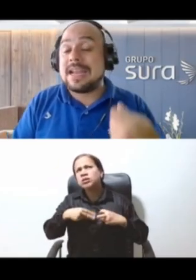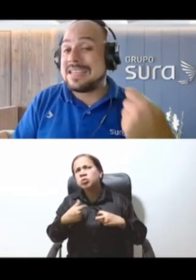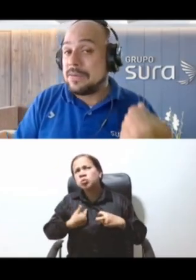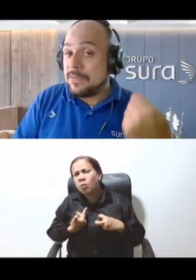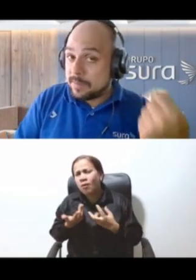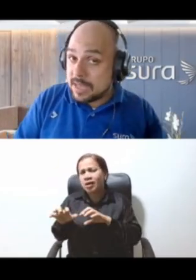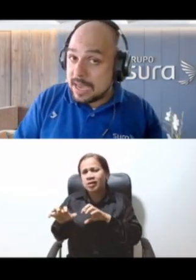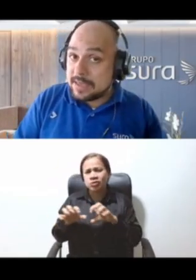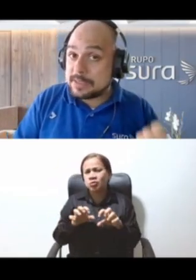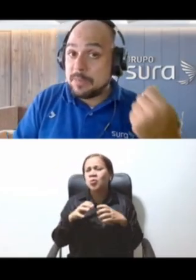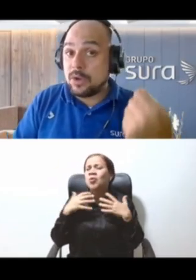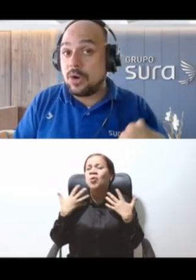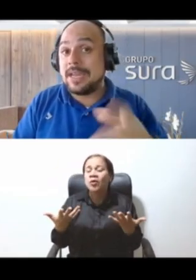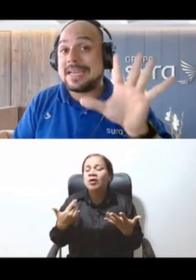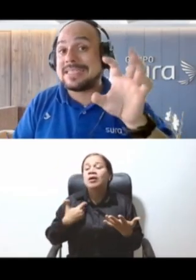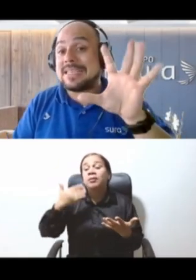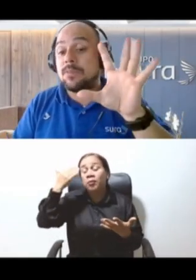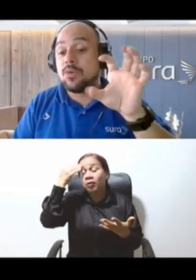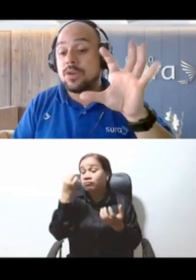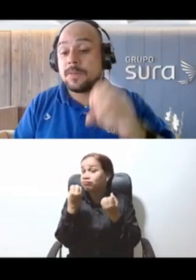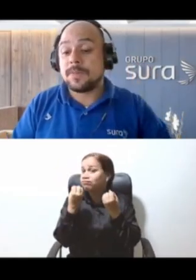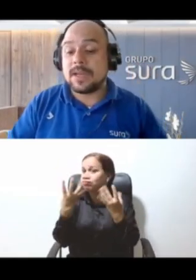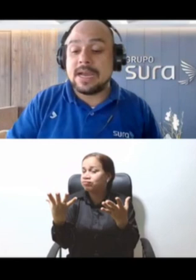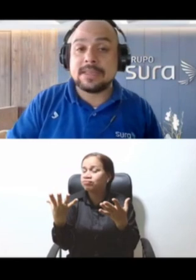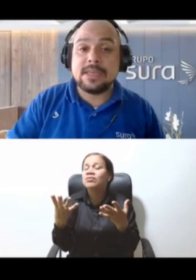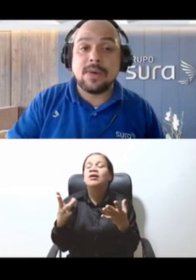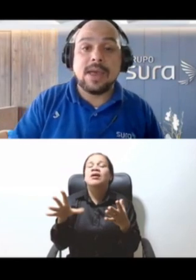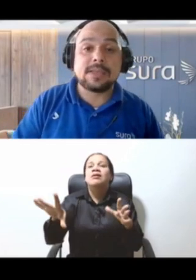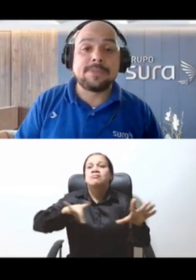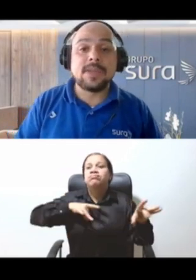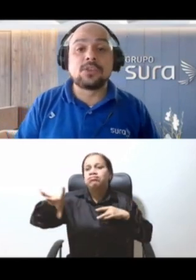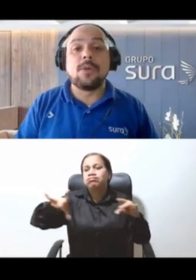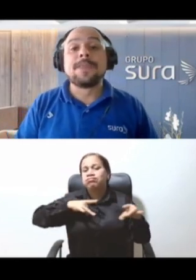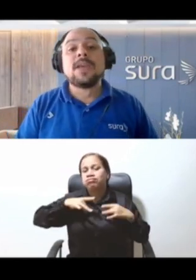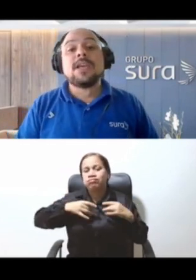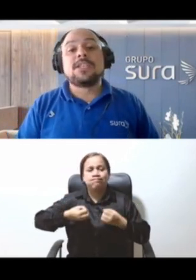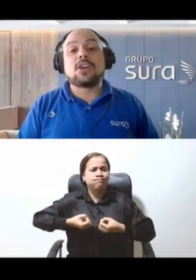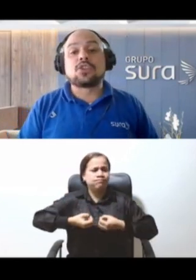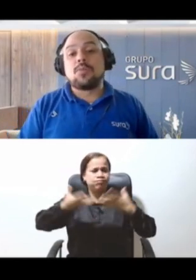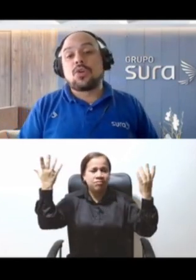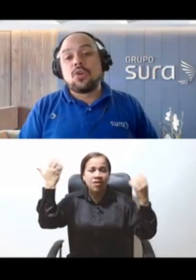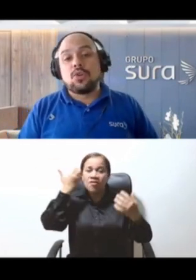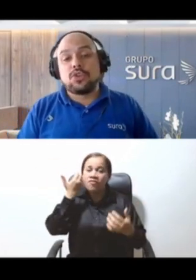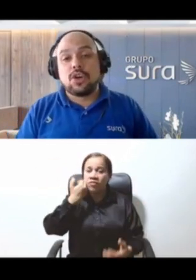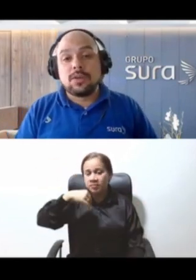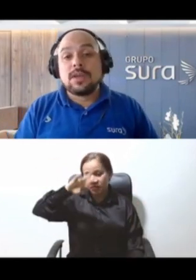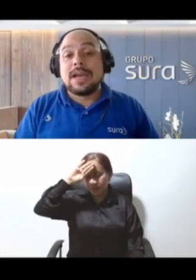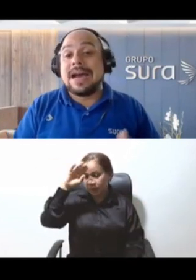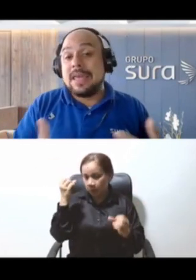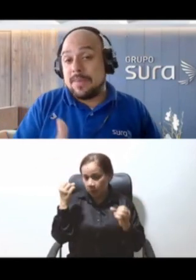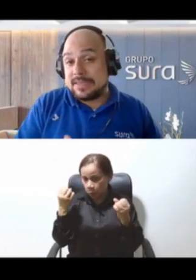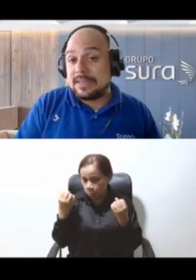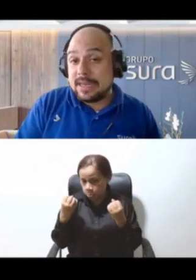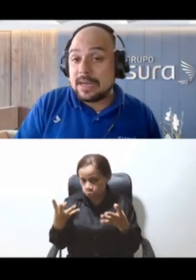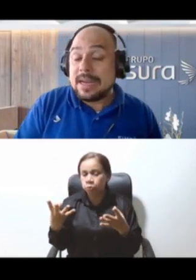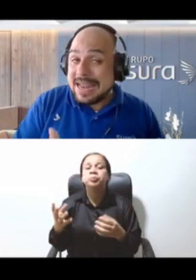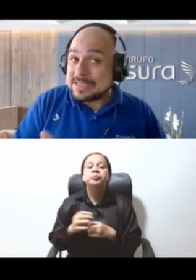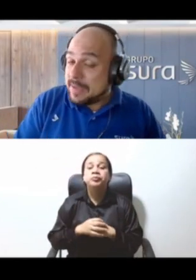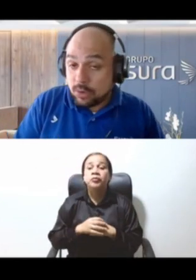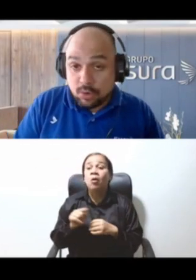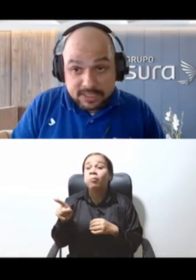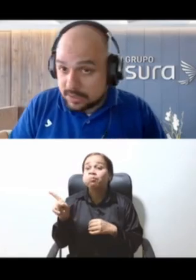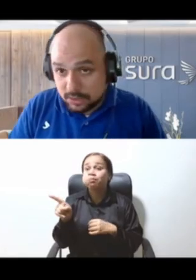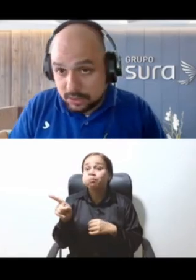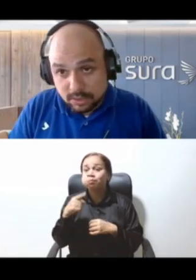porque hoy en día las enfermedades biológicas están muy activadas. Listo. Chicos, como conclusión, además de